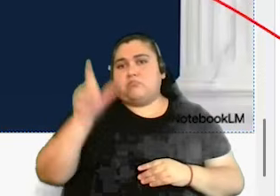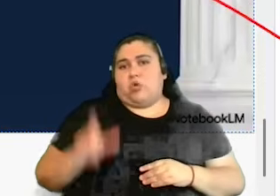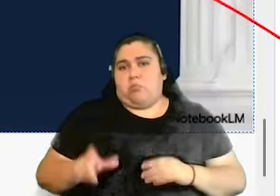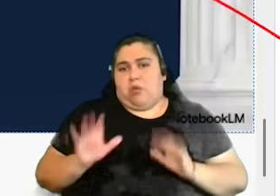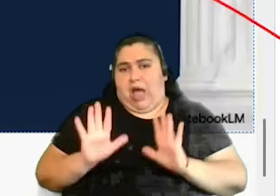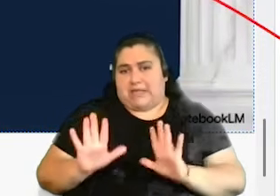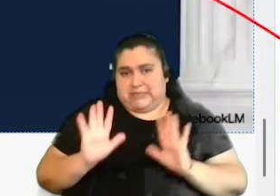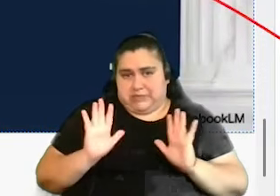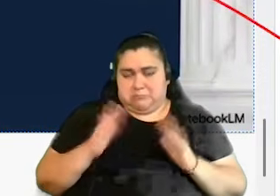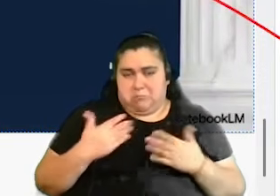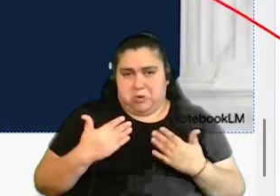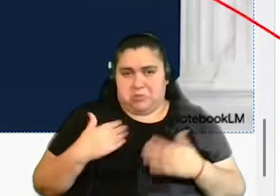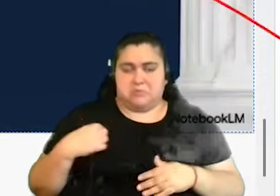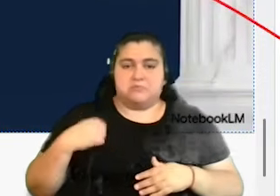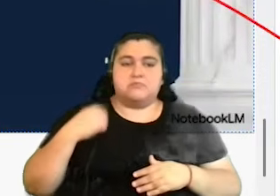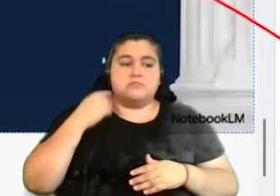hoy.